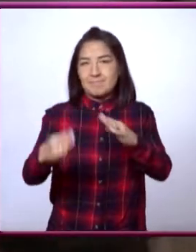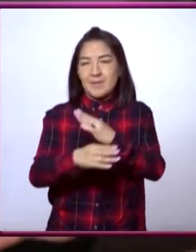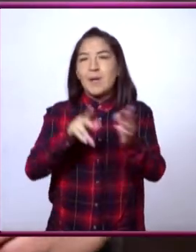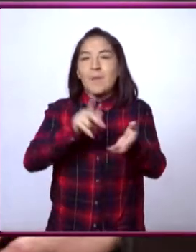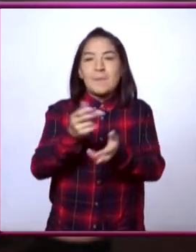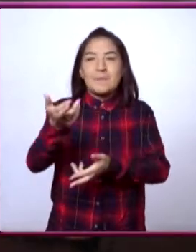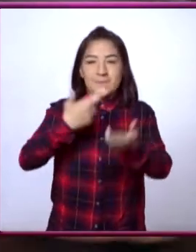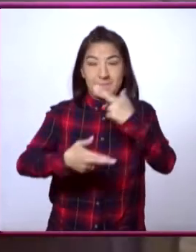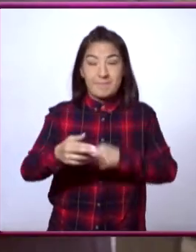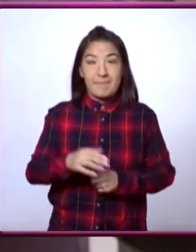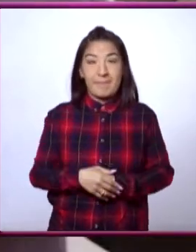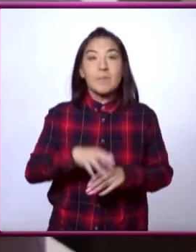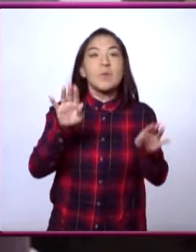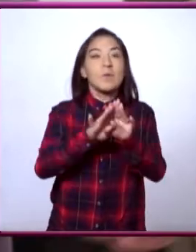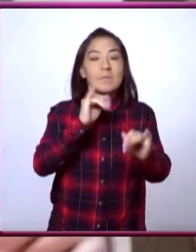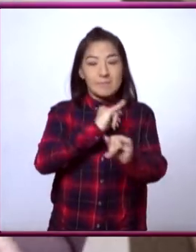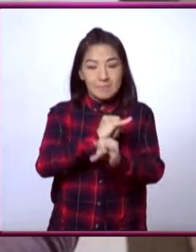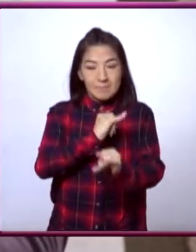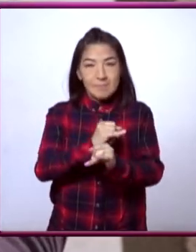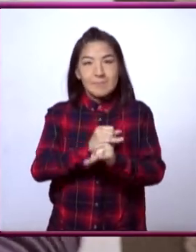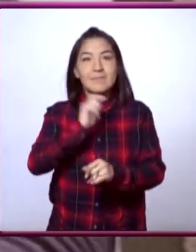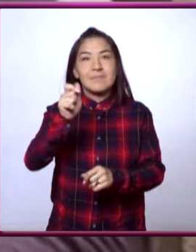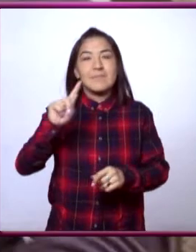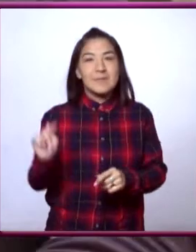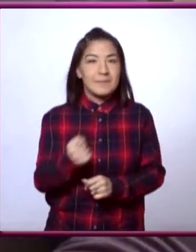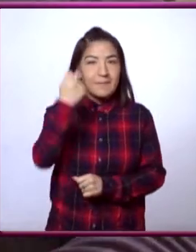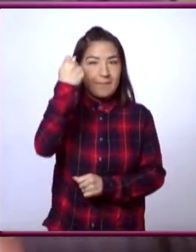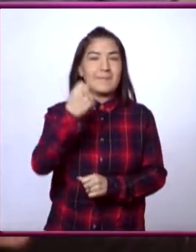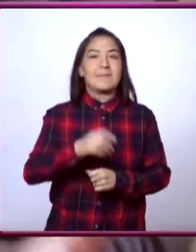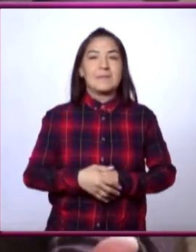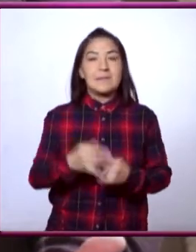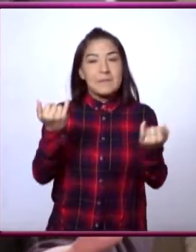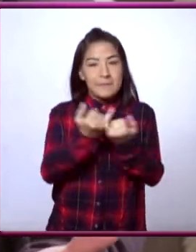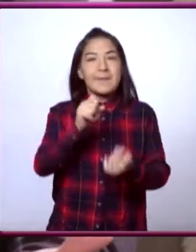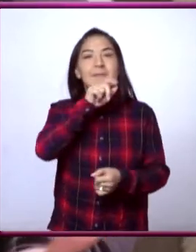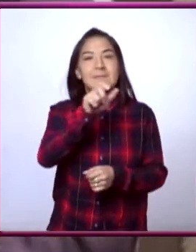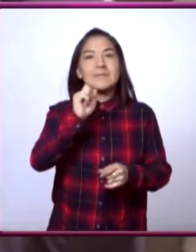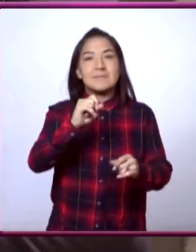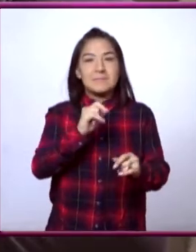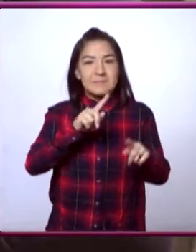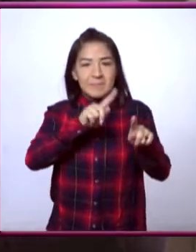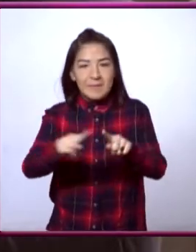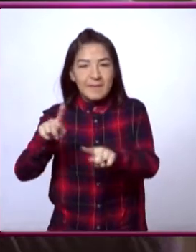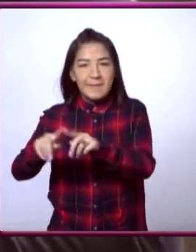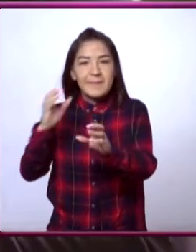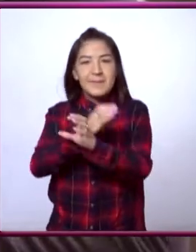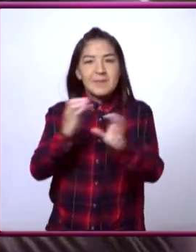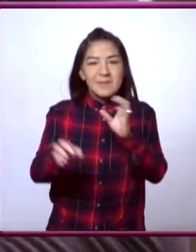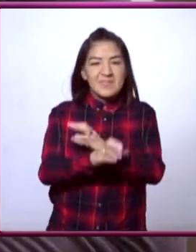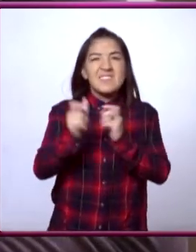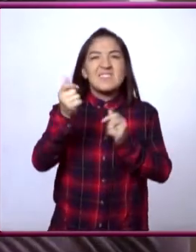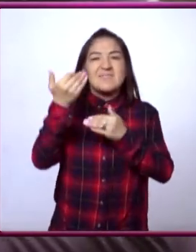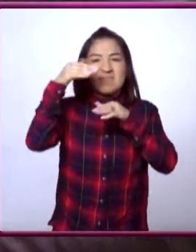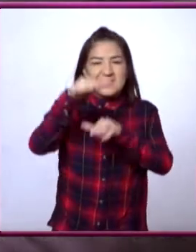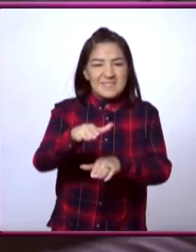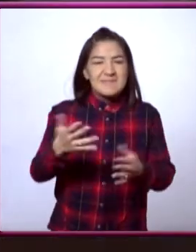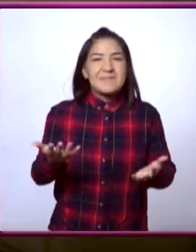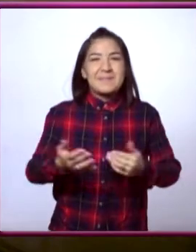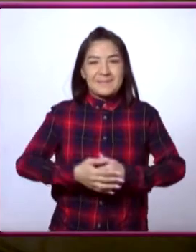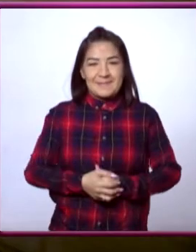tecnología digital, cine expandido, live cinema, además el Internet de las cosas. Aquí nos enteraremos de qué trata el